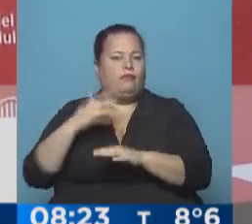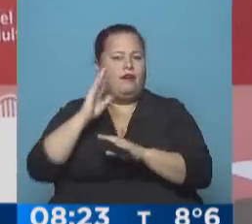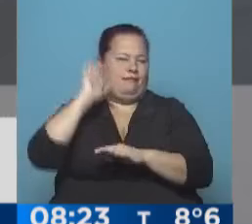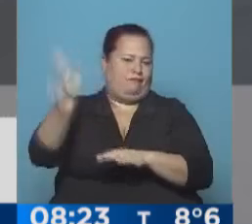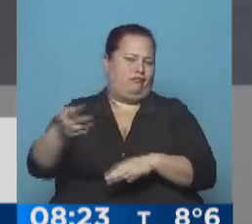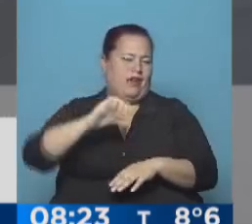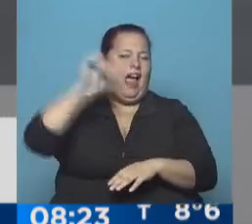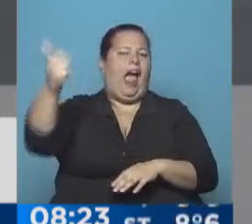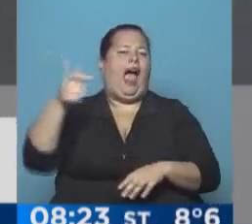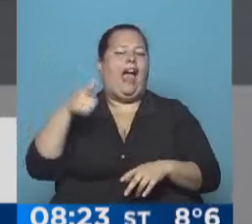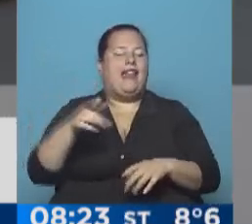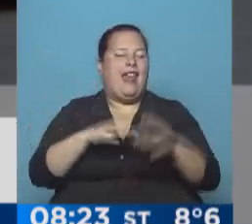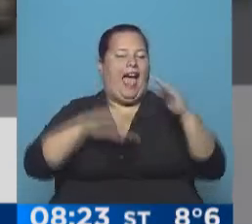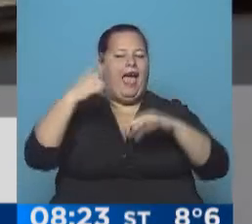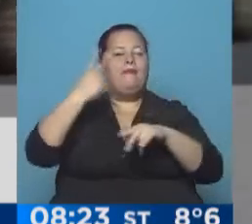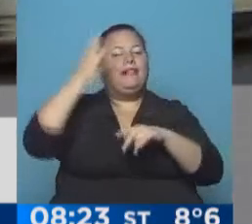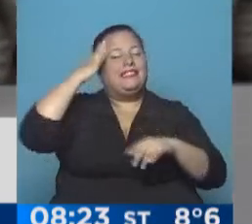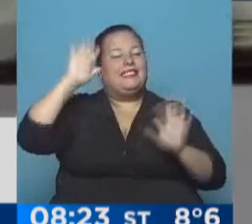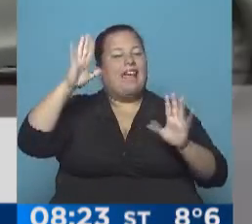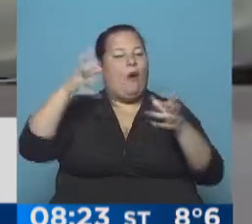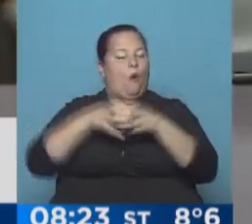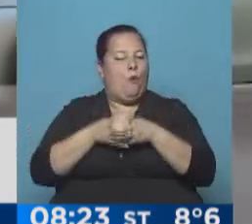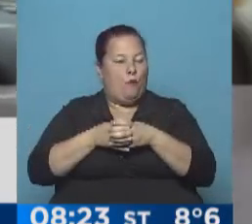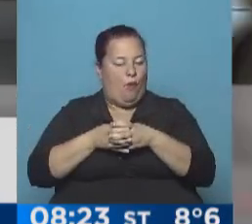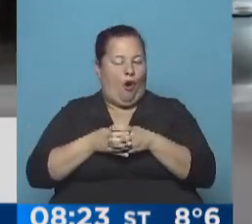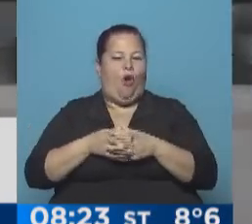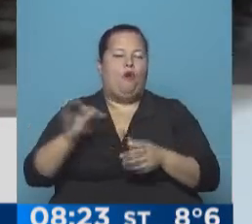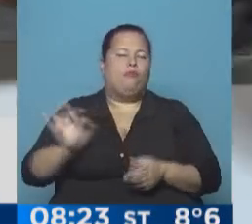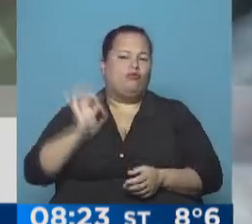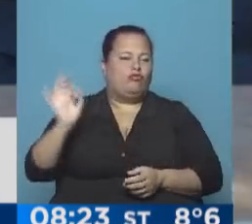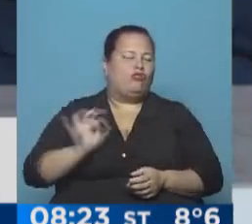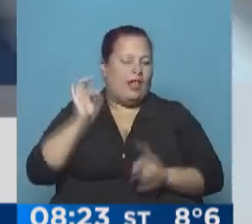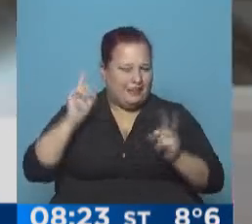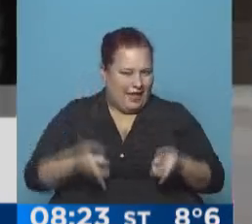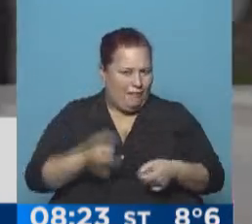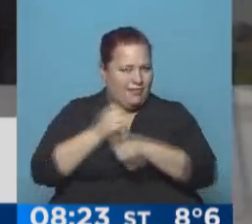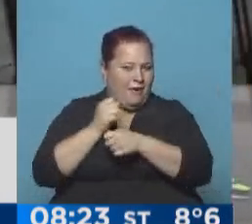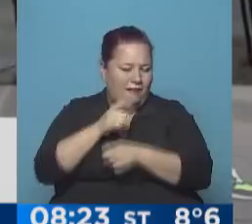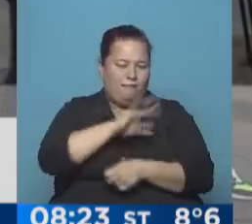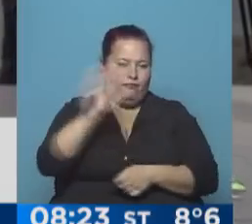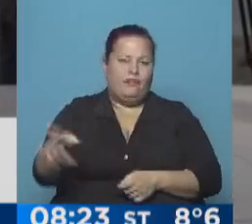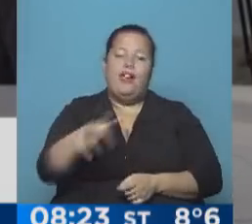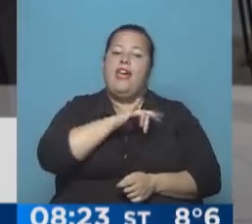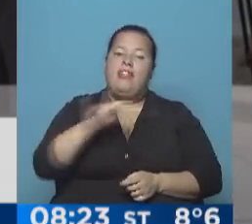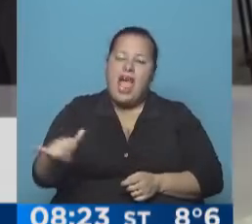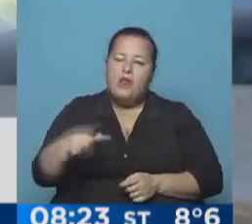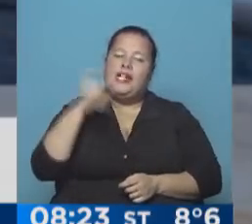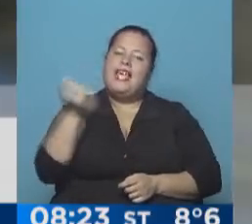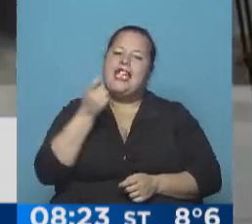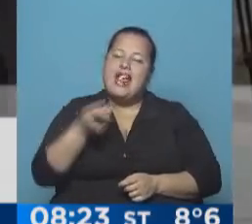de alguna manera esa ese primer lugar a una cadena que tiene mucho tiempo también funcionando denuncia que es un